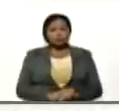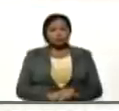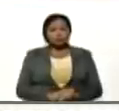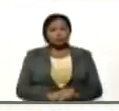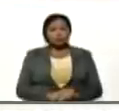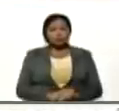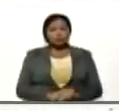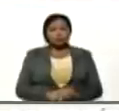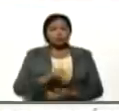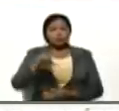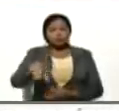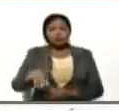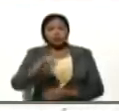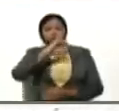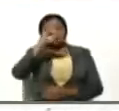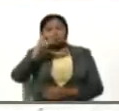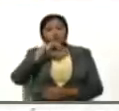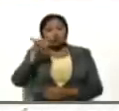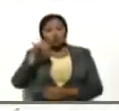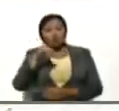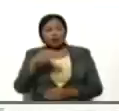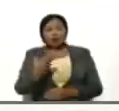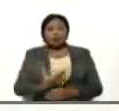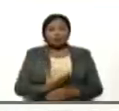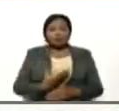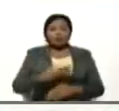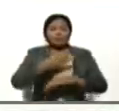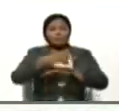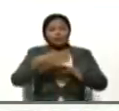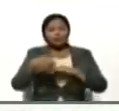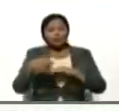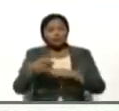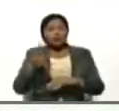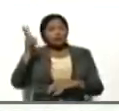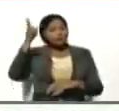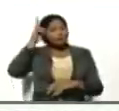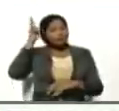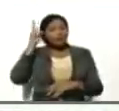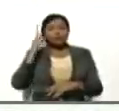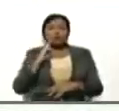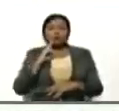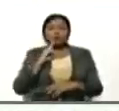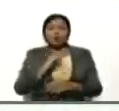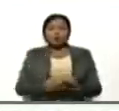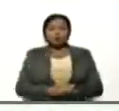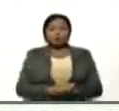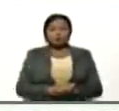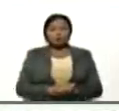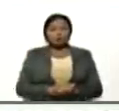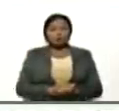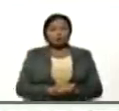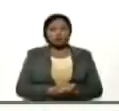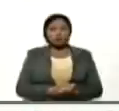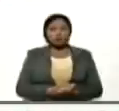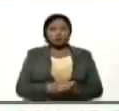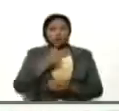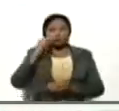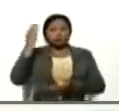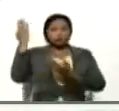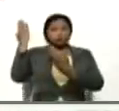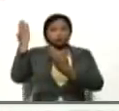Por el Estado Zulia, Alcaldía del Municipio Indígena Bolivariano Guajira, Indira